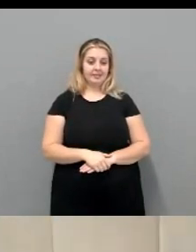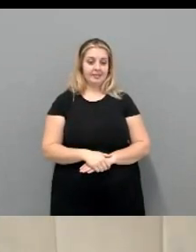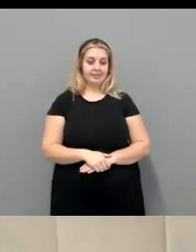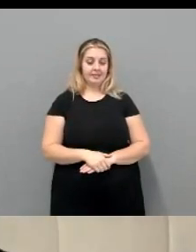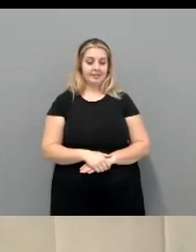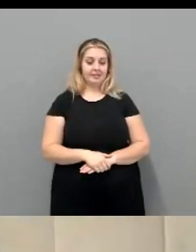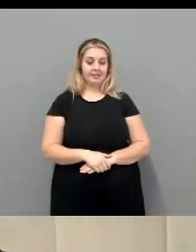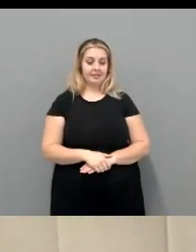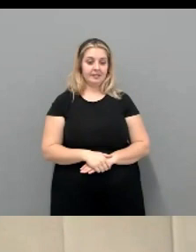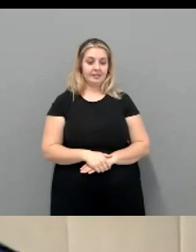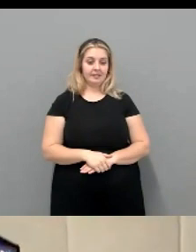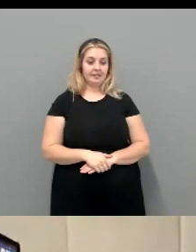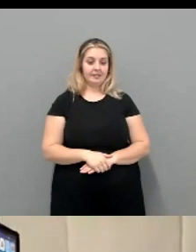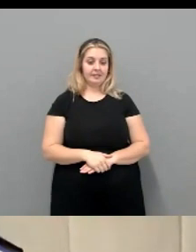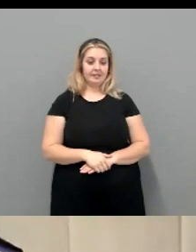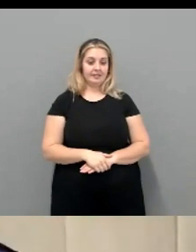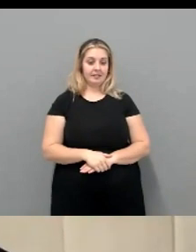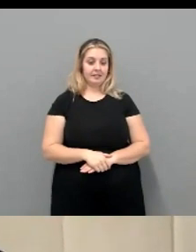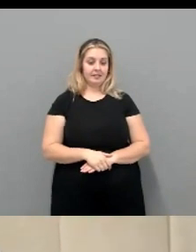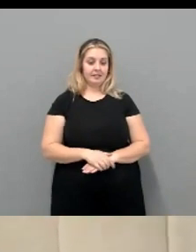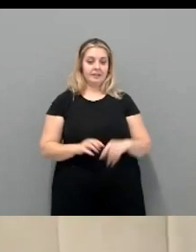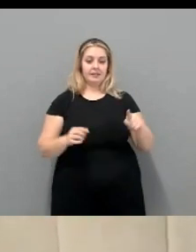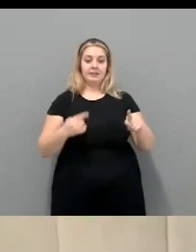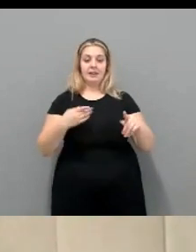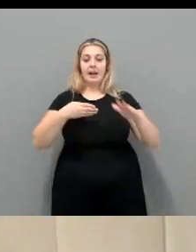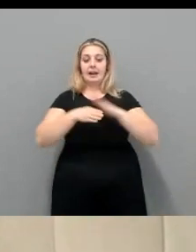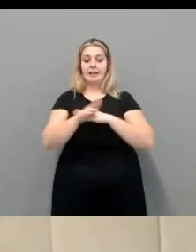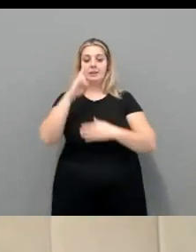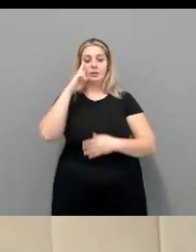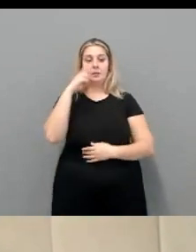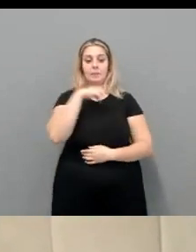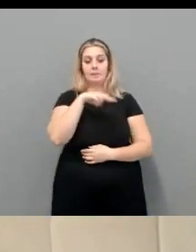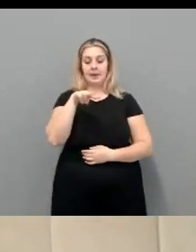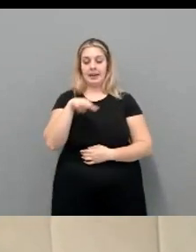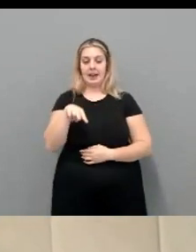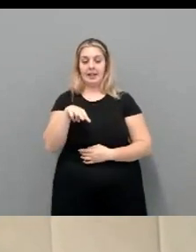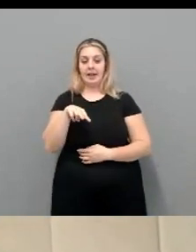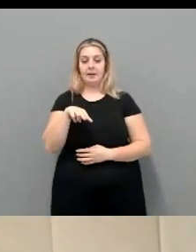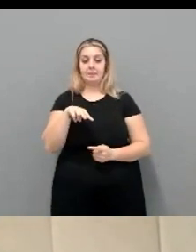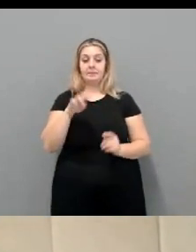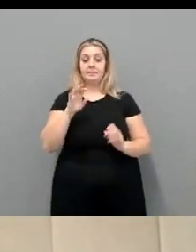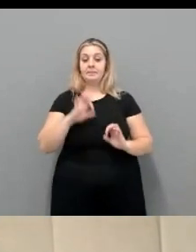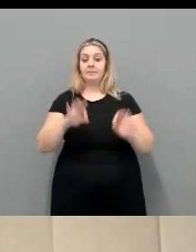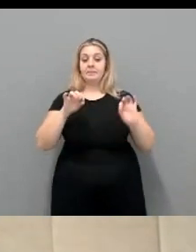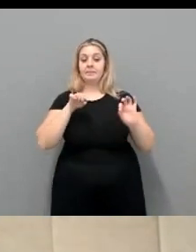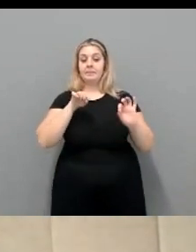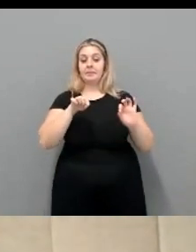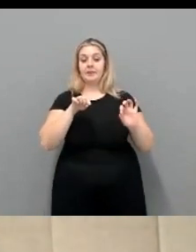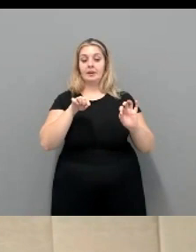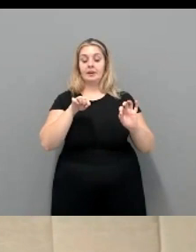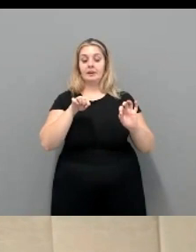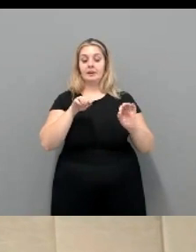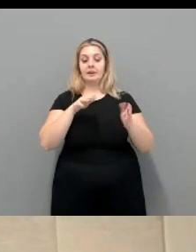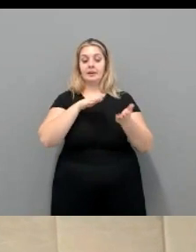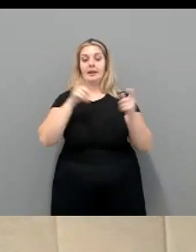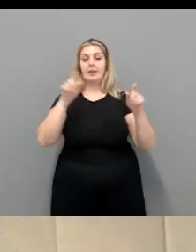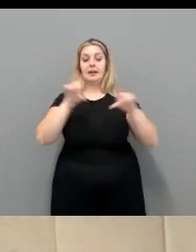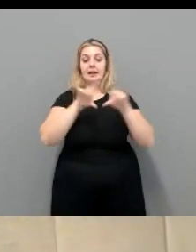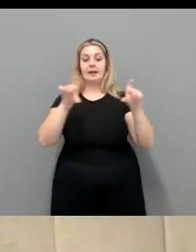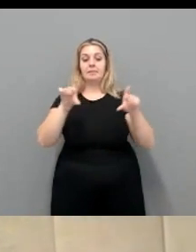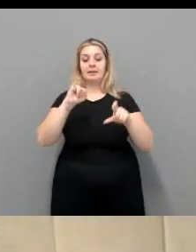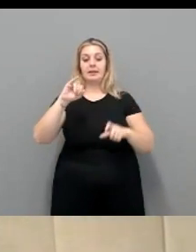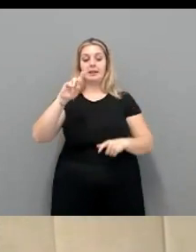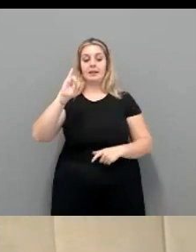cámara. Es este dispositivo de acceso por mirada En concreto, este es de la empresa de Iris